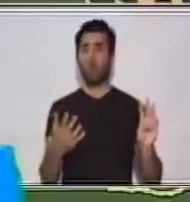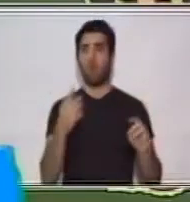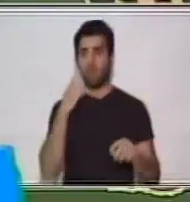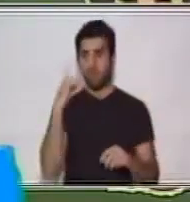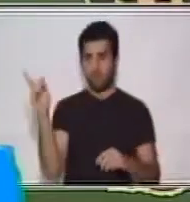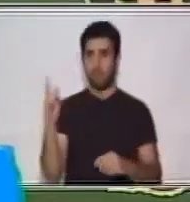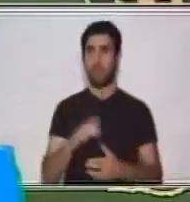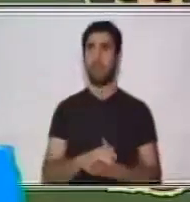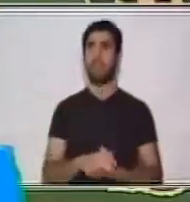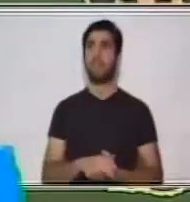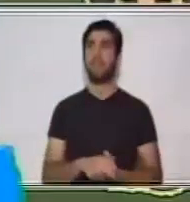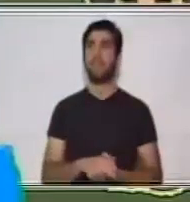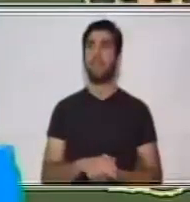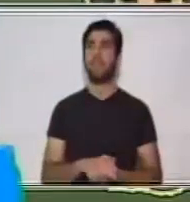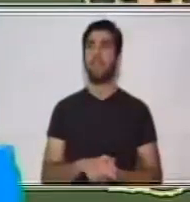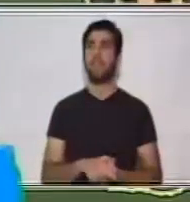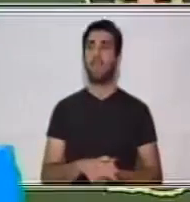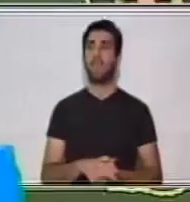Muy bien.